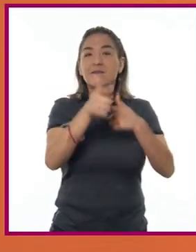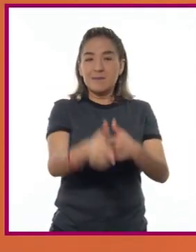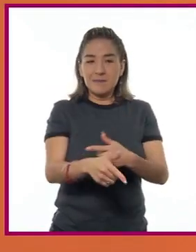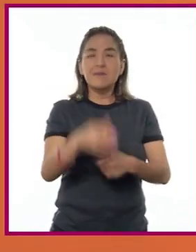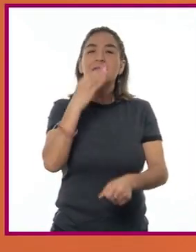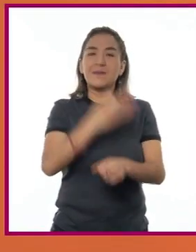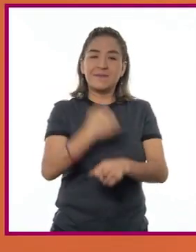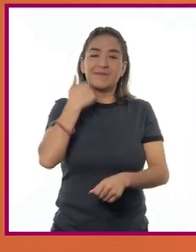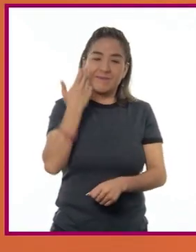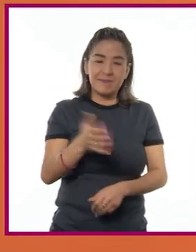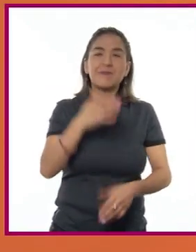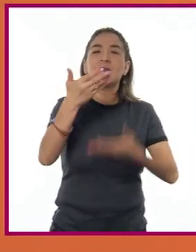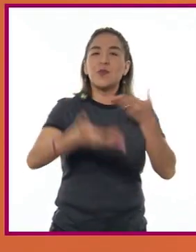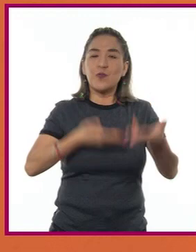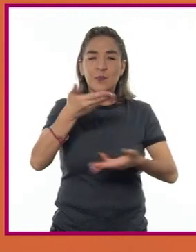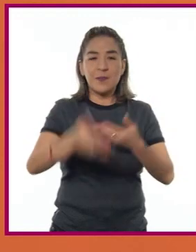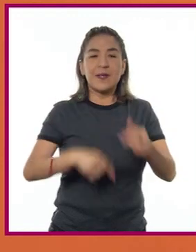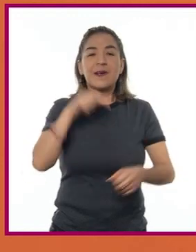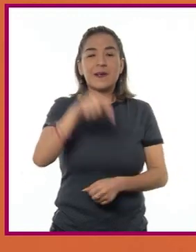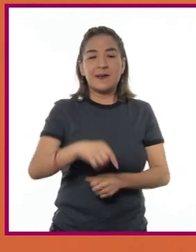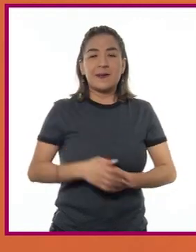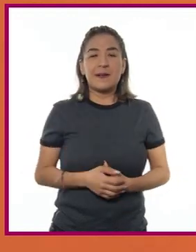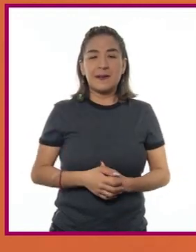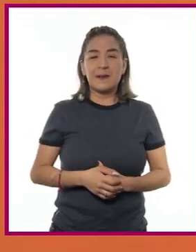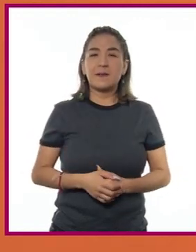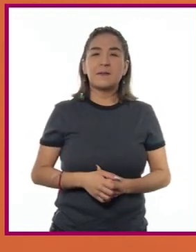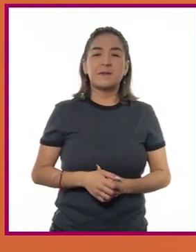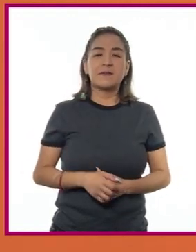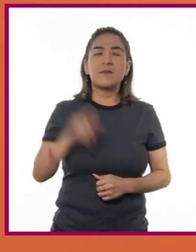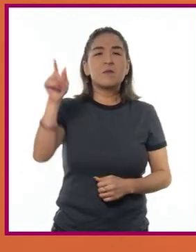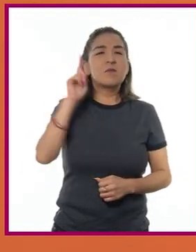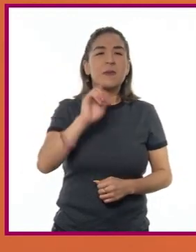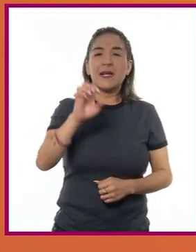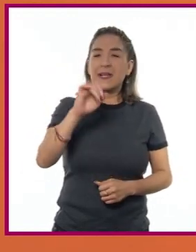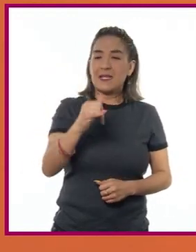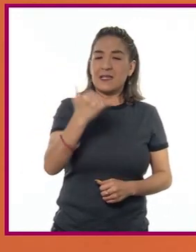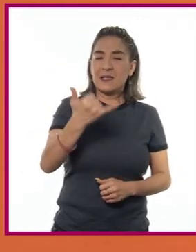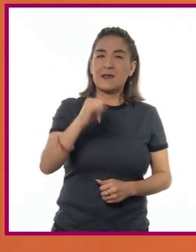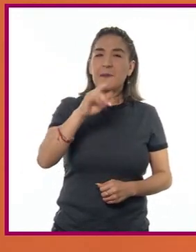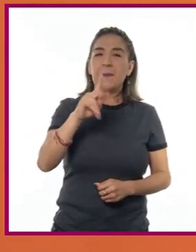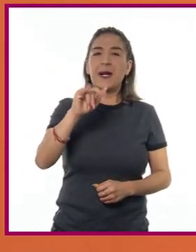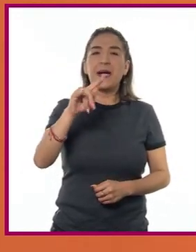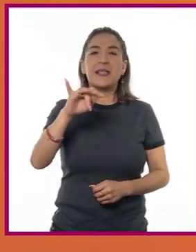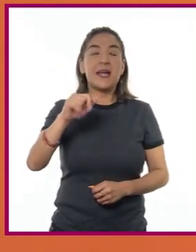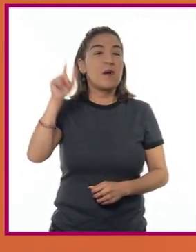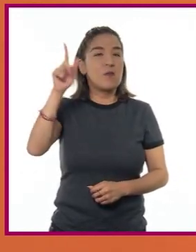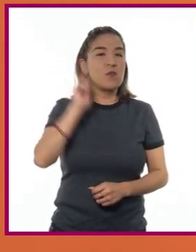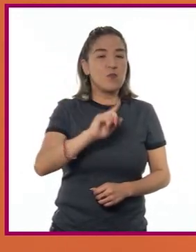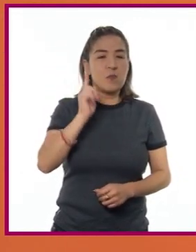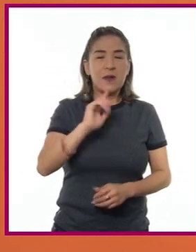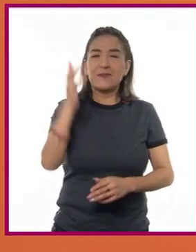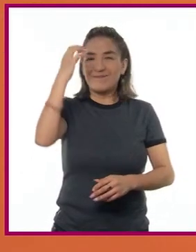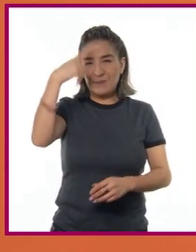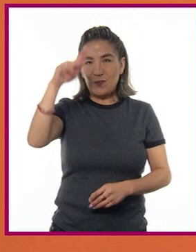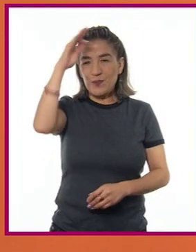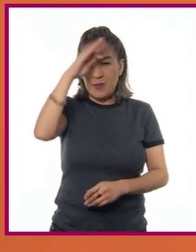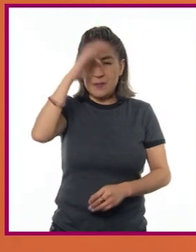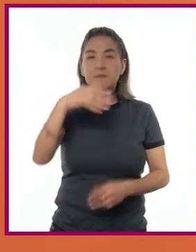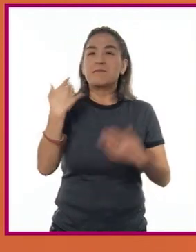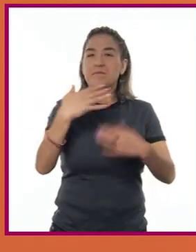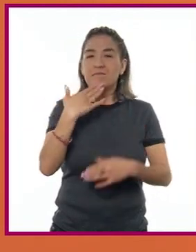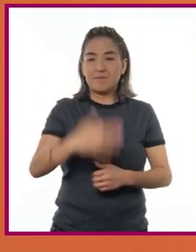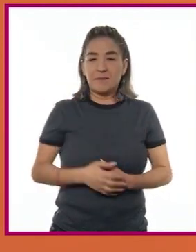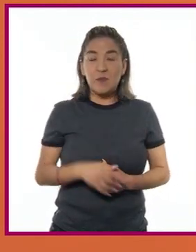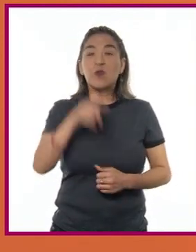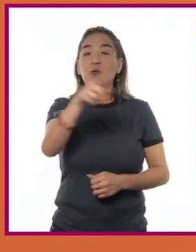gustaría compartirles la siguiente frase de Hipatia de Alejandría, una mujer y filósofa extraordinaria. Conserva celosamente